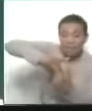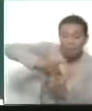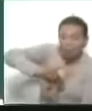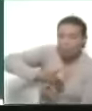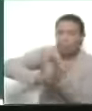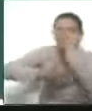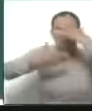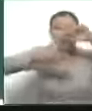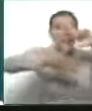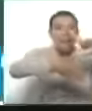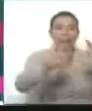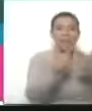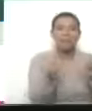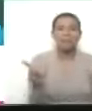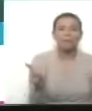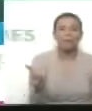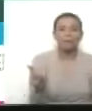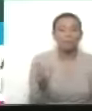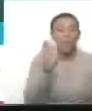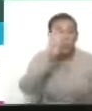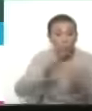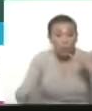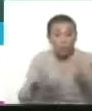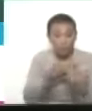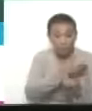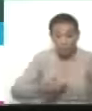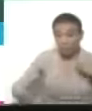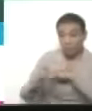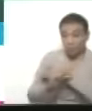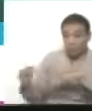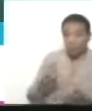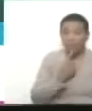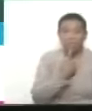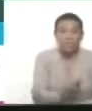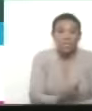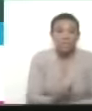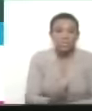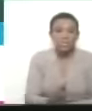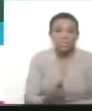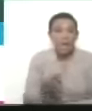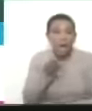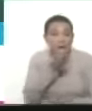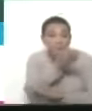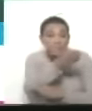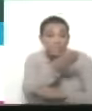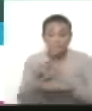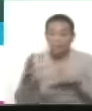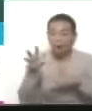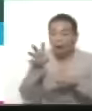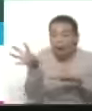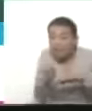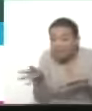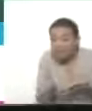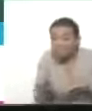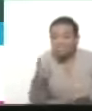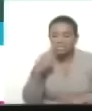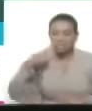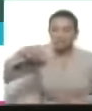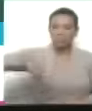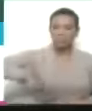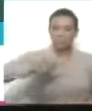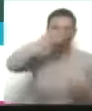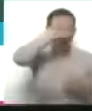que lo último que hizo el presidente de Guyana irse para el territorio de la guayana esquiba